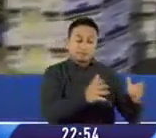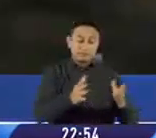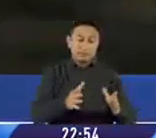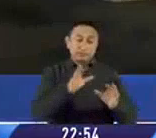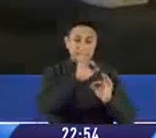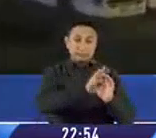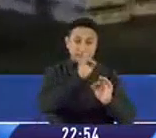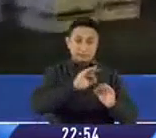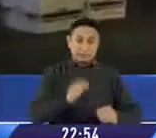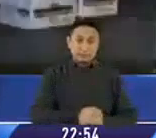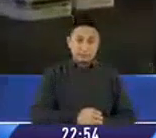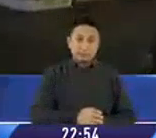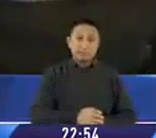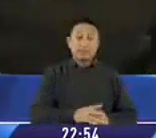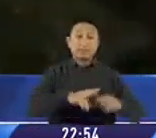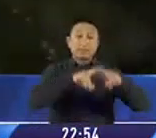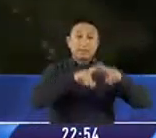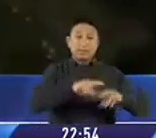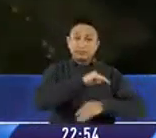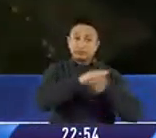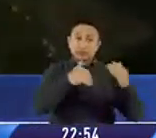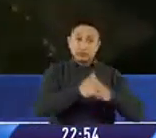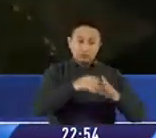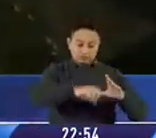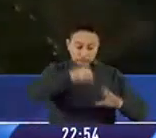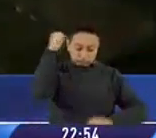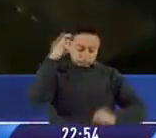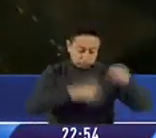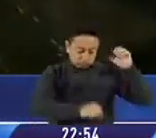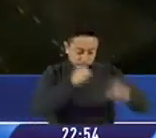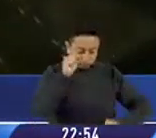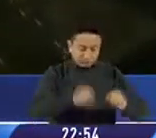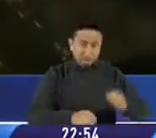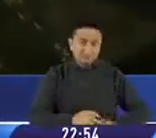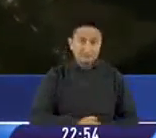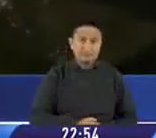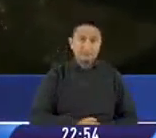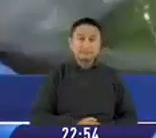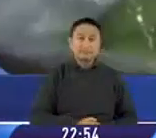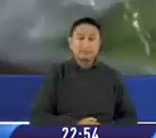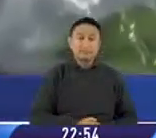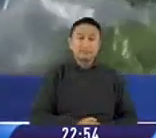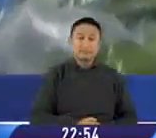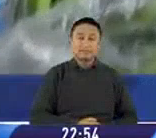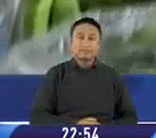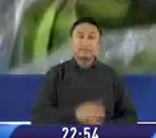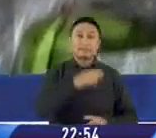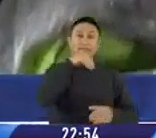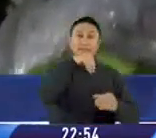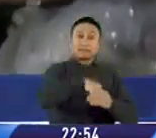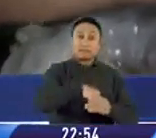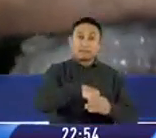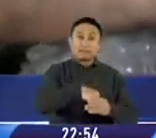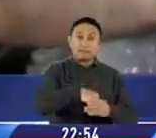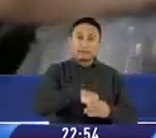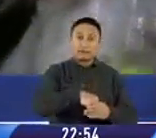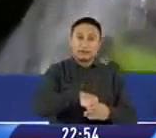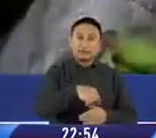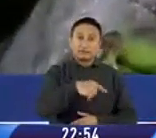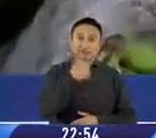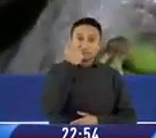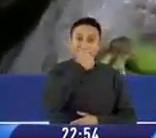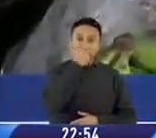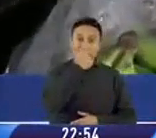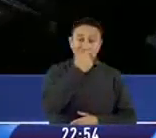contenedor y se realizaron inspecciones a la mercadería mediante el uso de canes. Y en el interior de las cajas se encontró el alcaloide